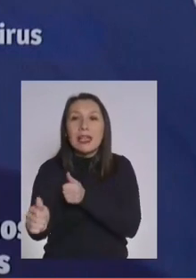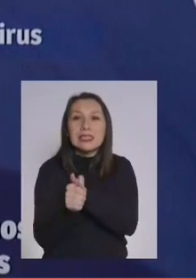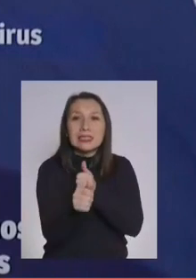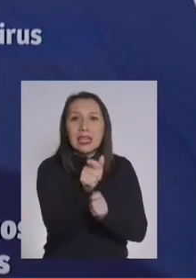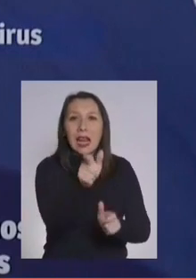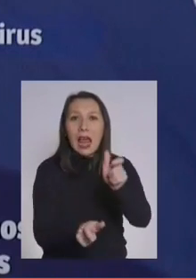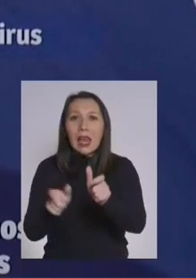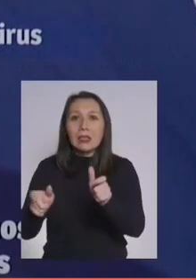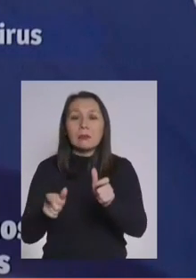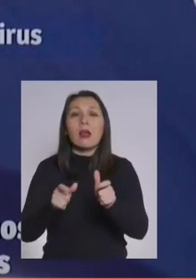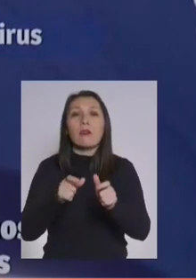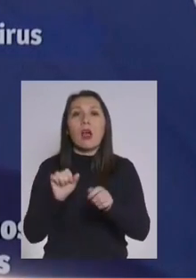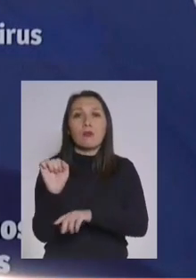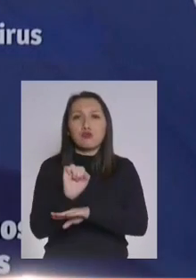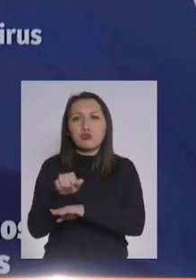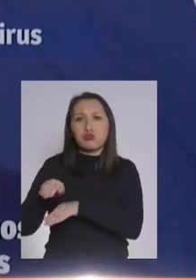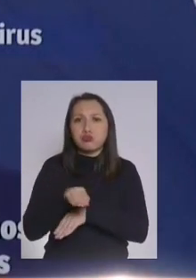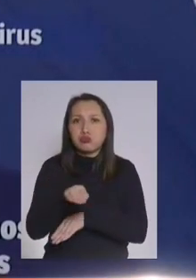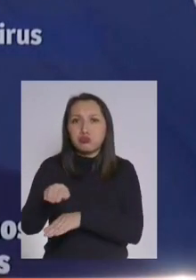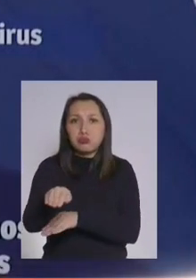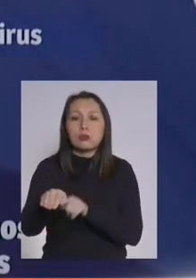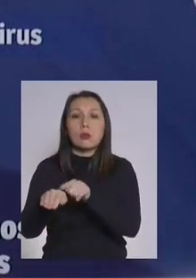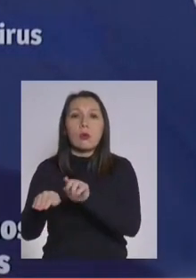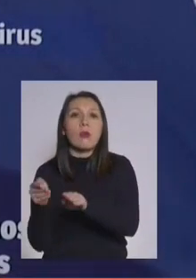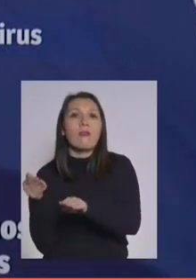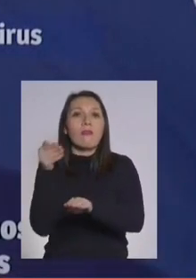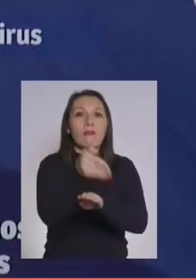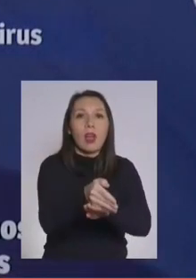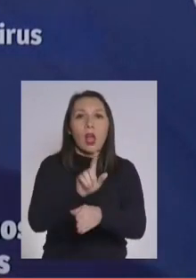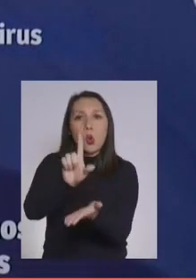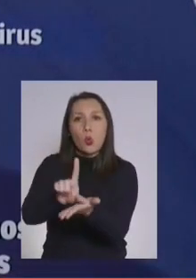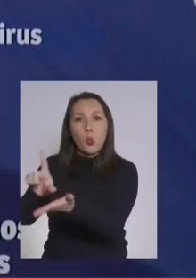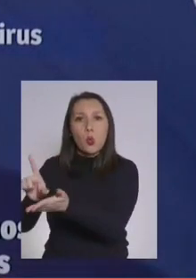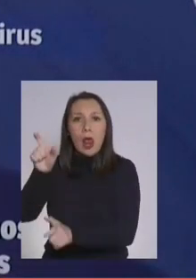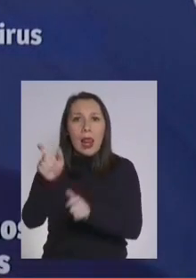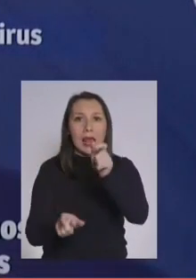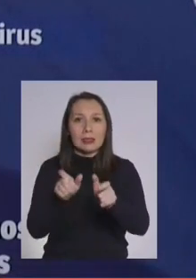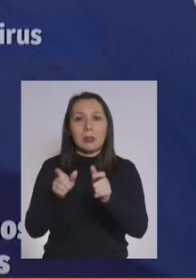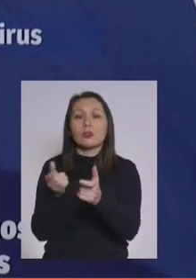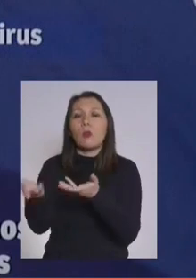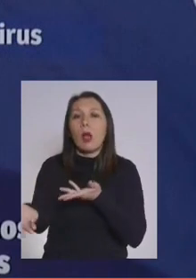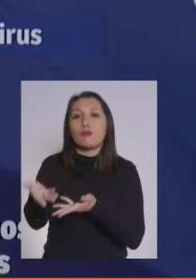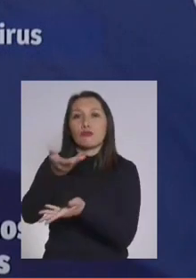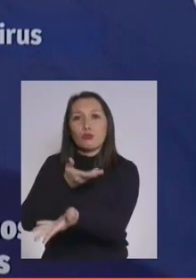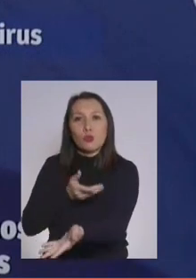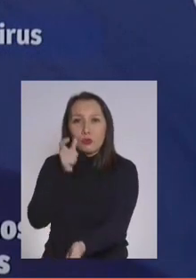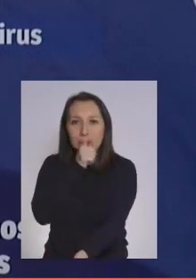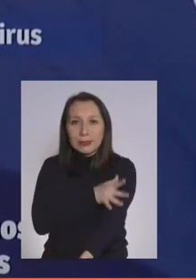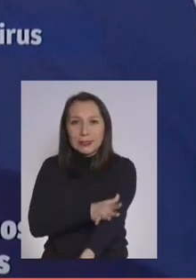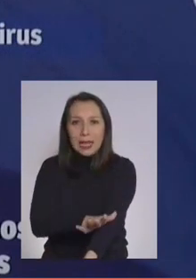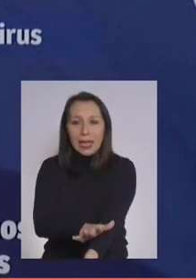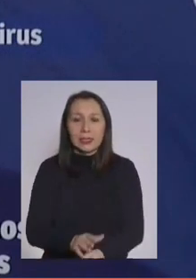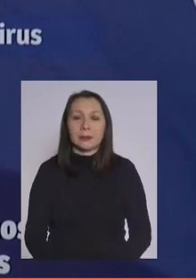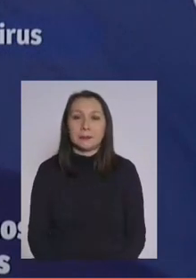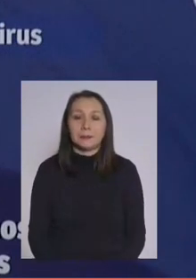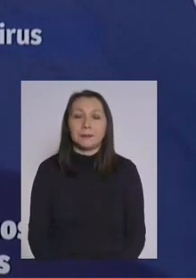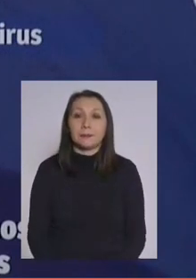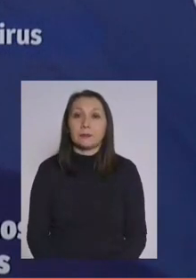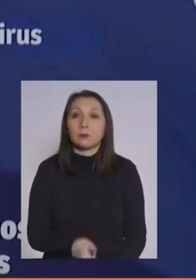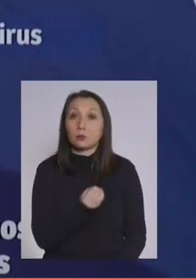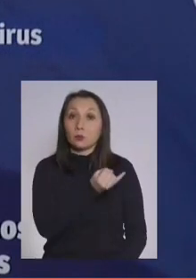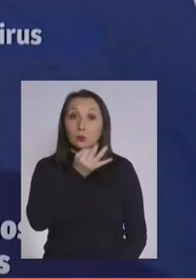y desplazaremos móviles para acercarnos a las personas las cifras